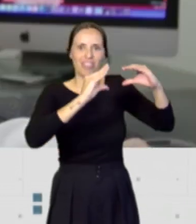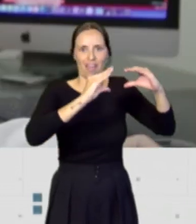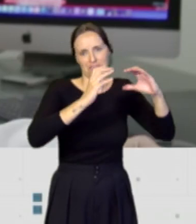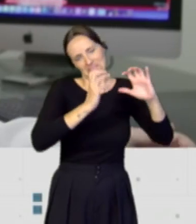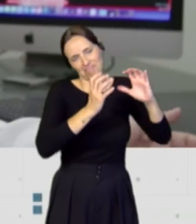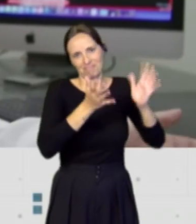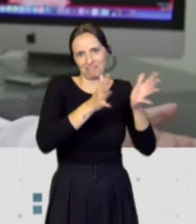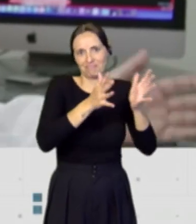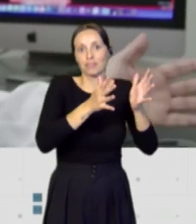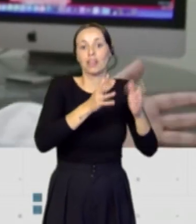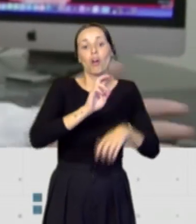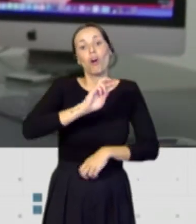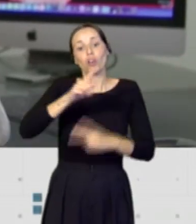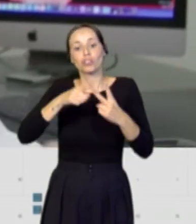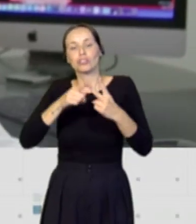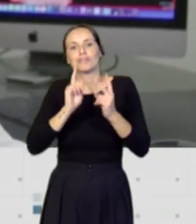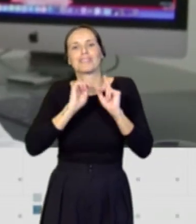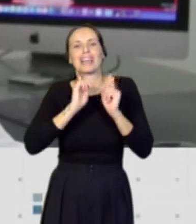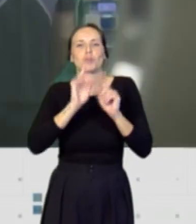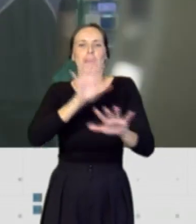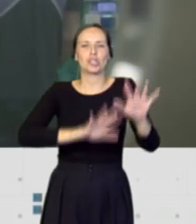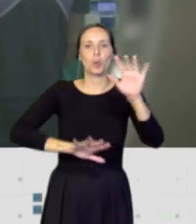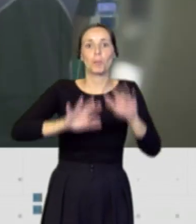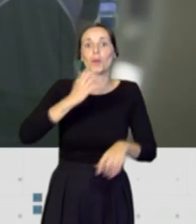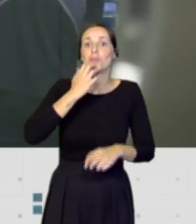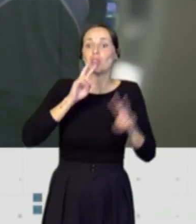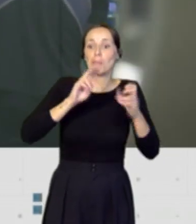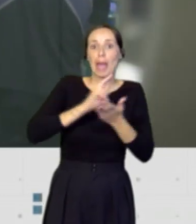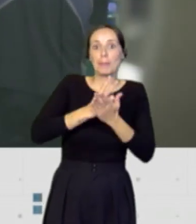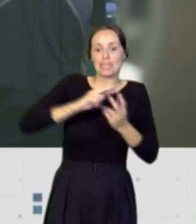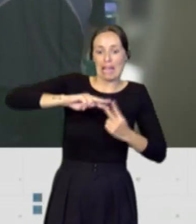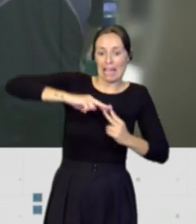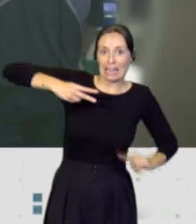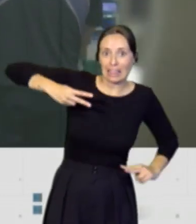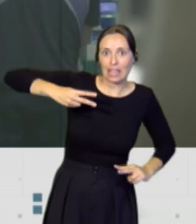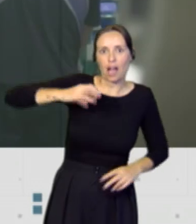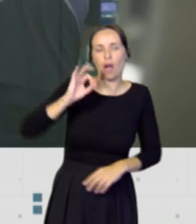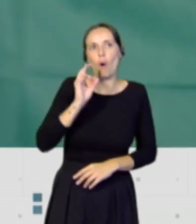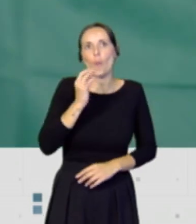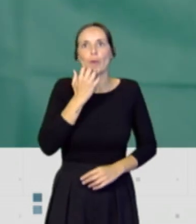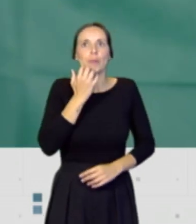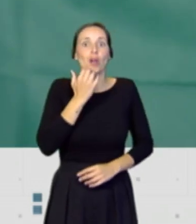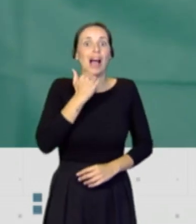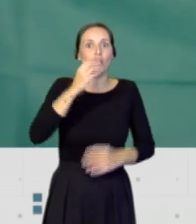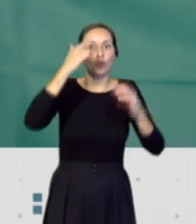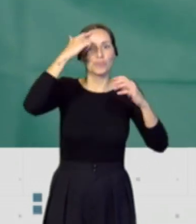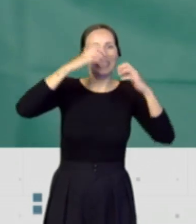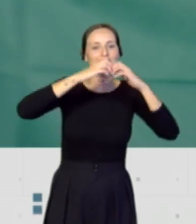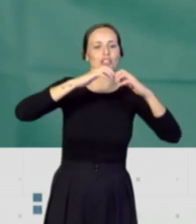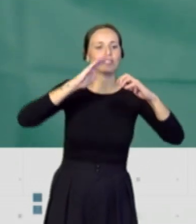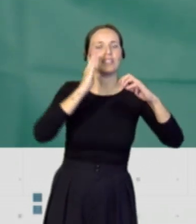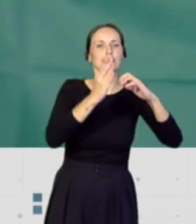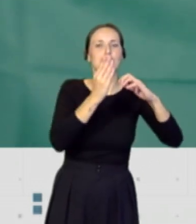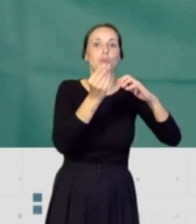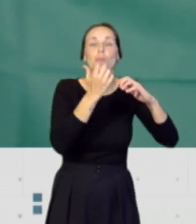más complejos de epilepsias, quizás más de perfil genético o en contextos pues, de un daño cerebral difuso, pues, por ejemplo en